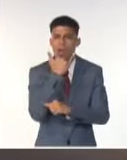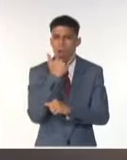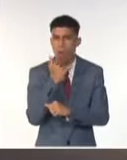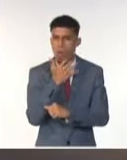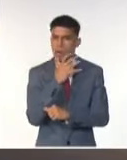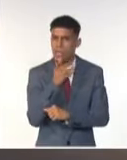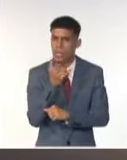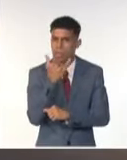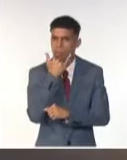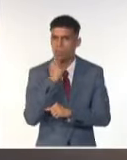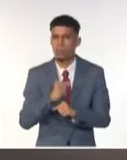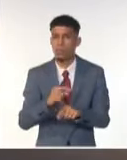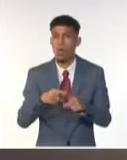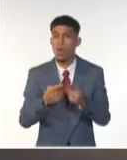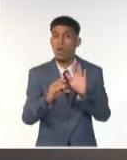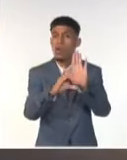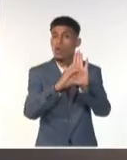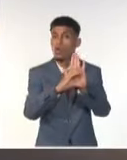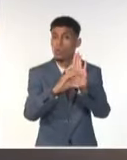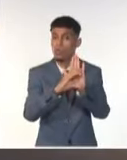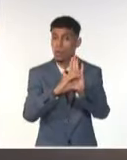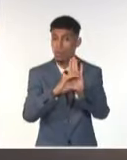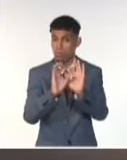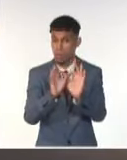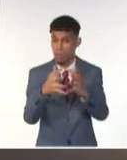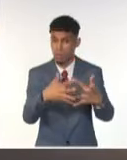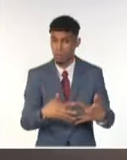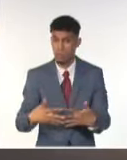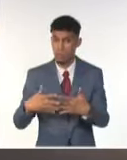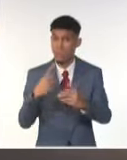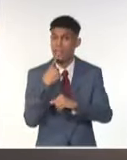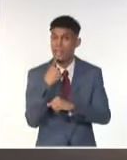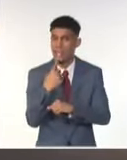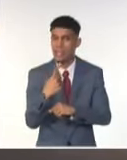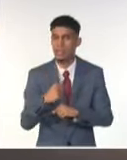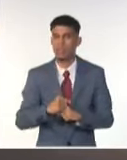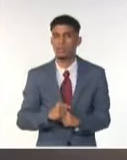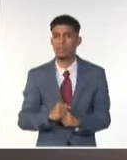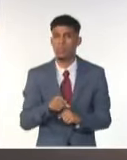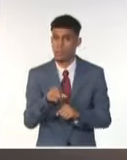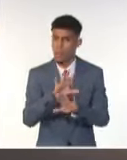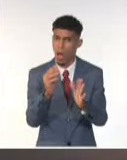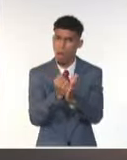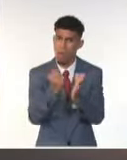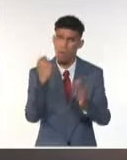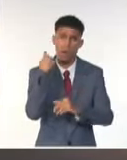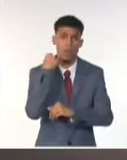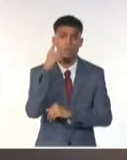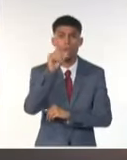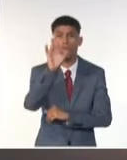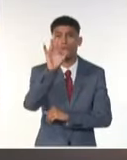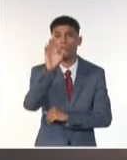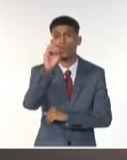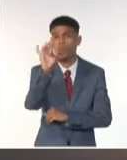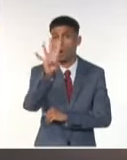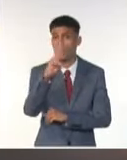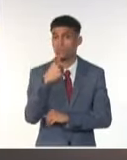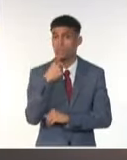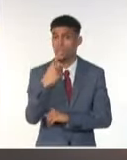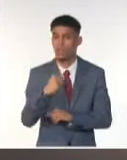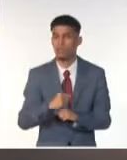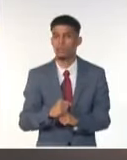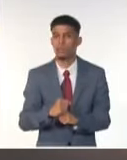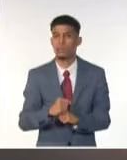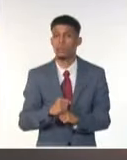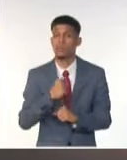la duodécima enmienda a la Constitución de Estados Unidos, un apéndice aprobado en 1804, establece que